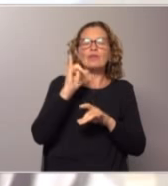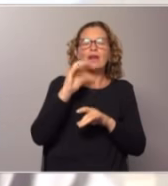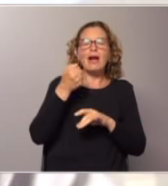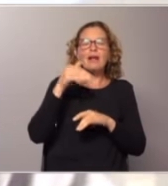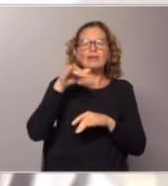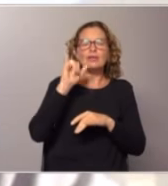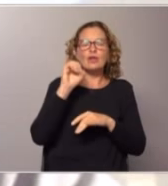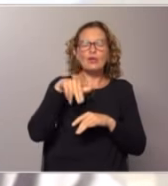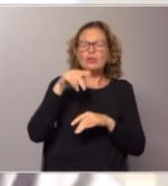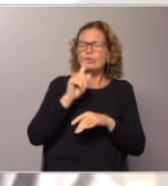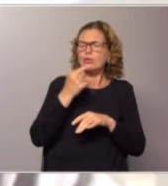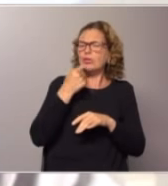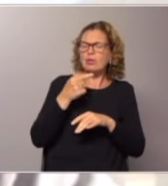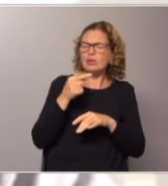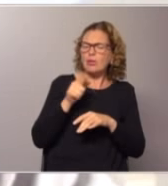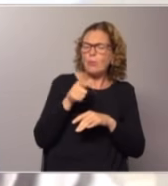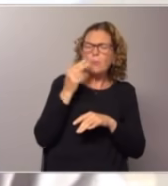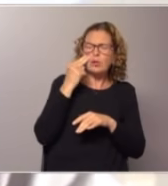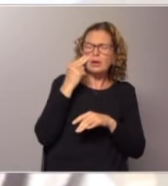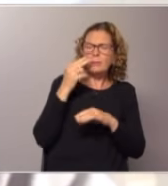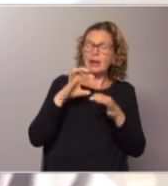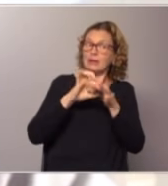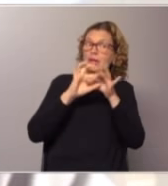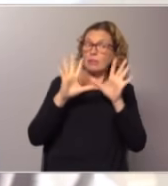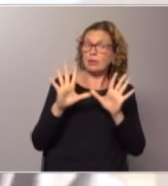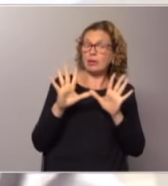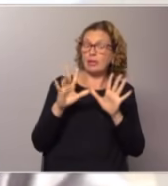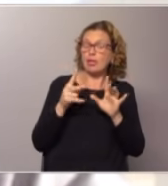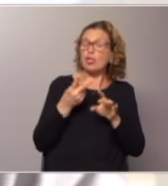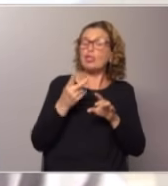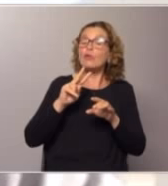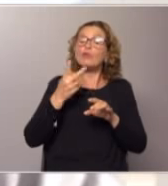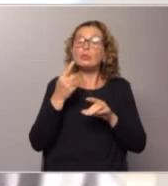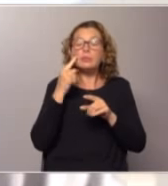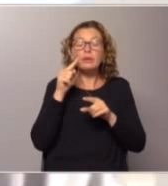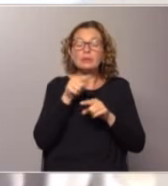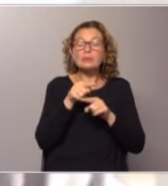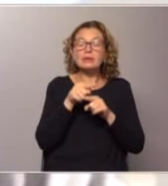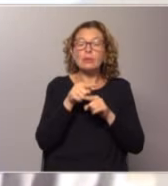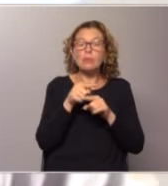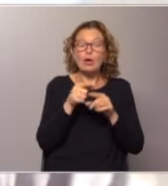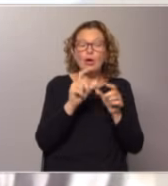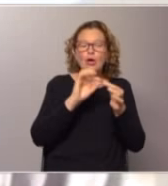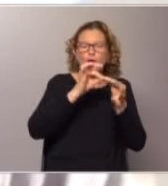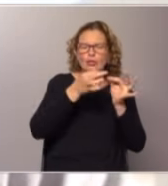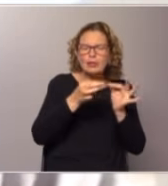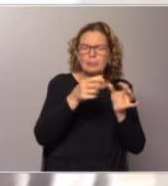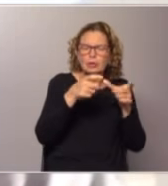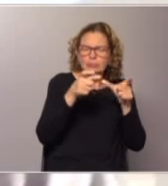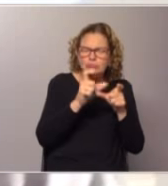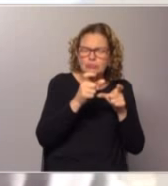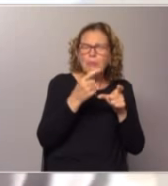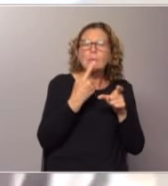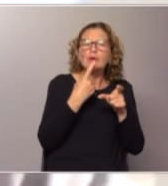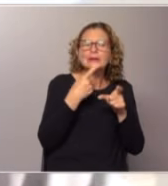un gran problema de la vida democrática desde un doble punto de vista desde el punto de vista conceptual tenemos unos conceptos